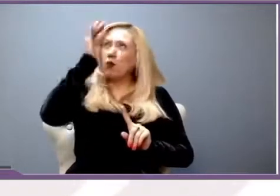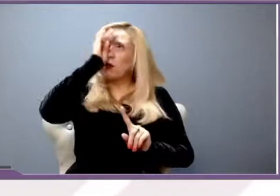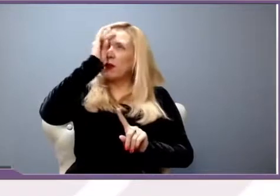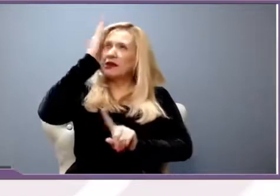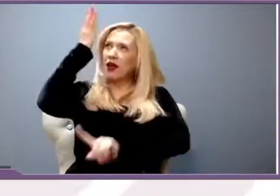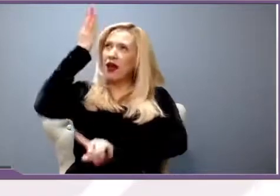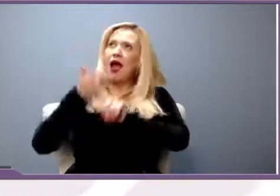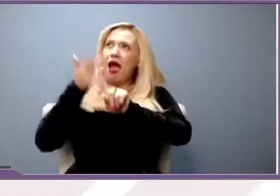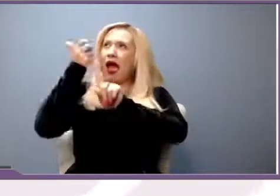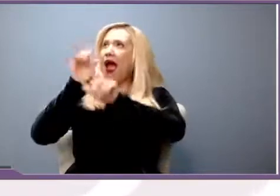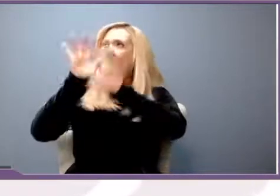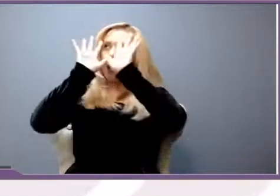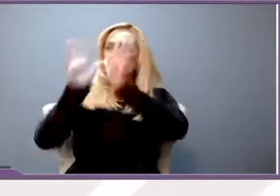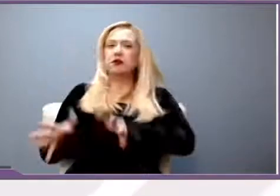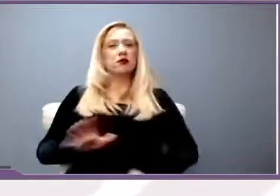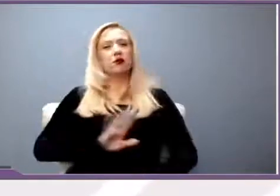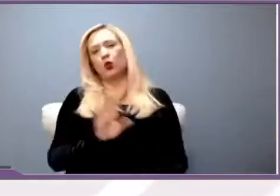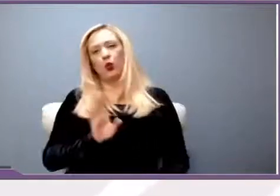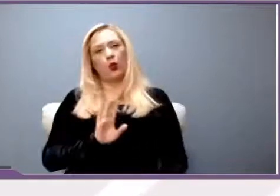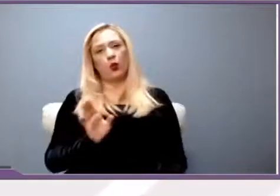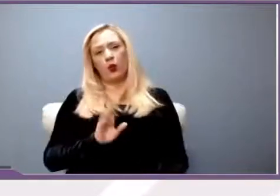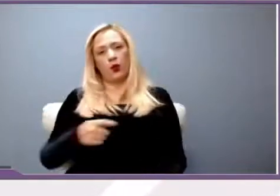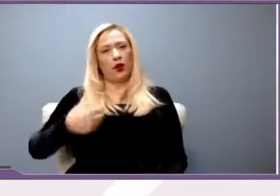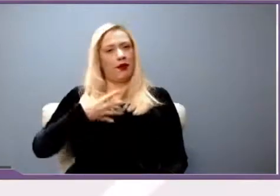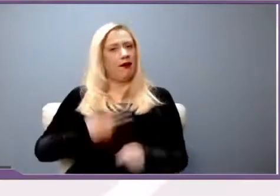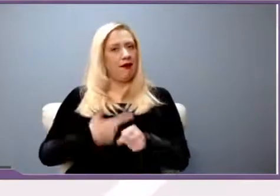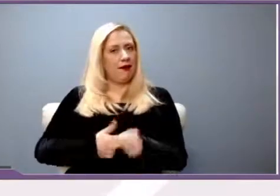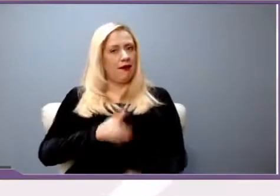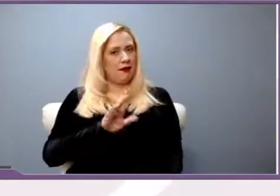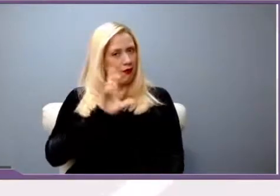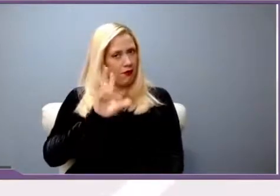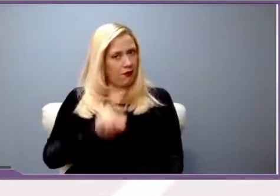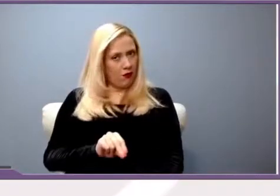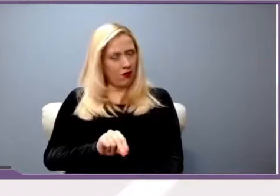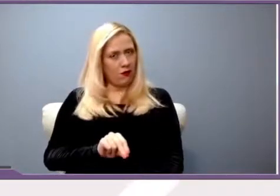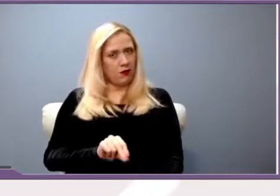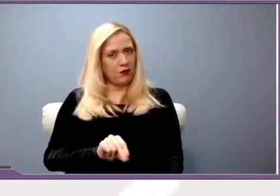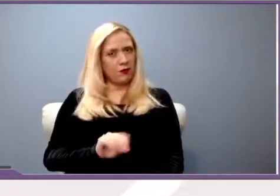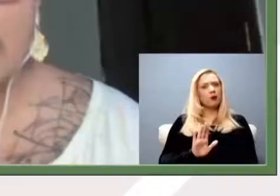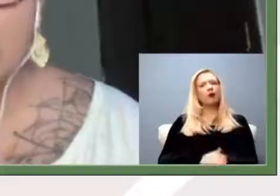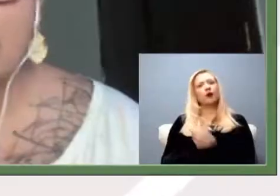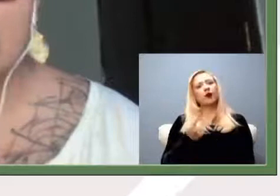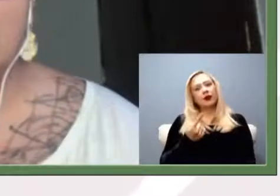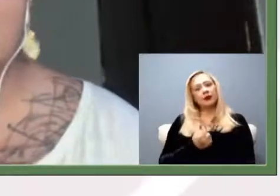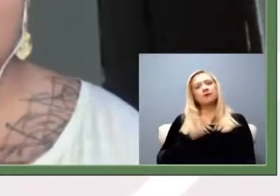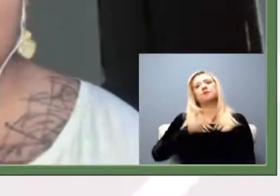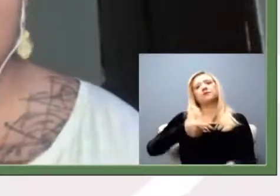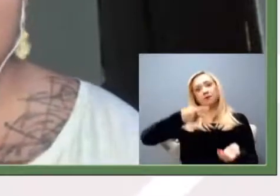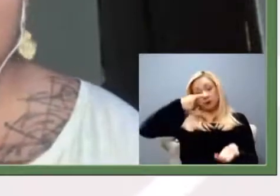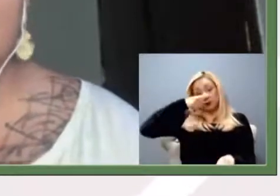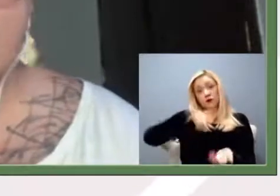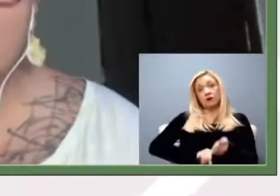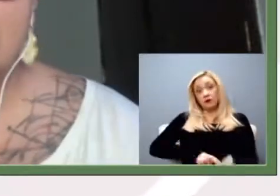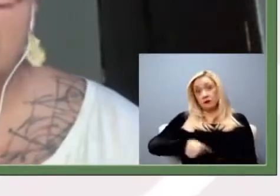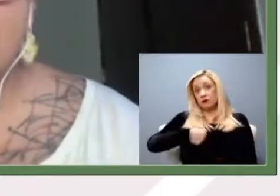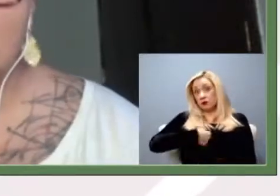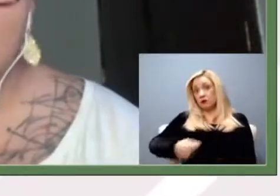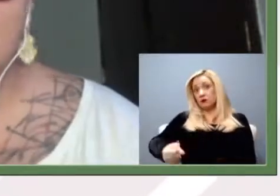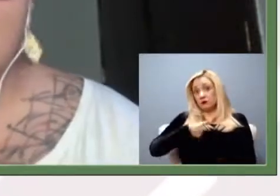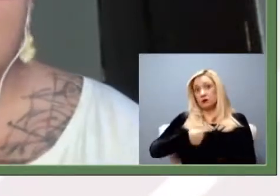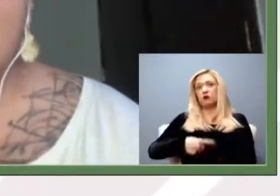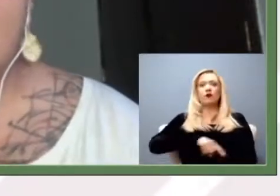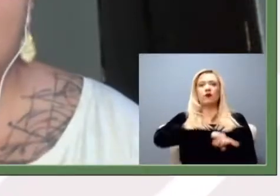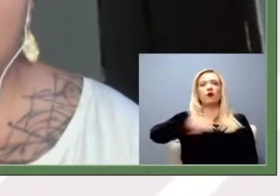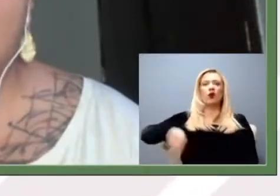prejuicio, no vernos como enfermas. Y digo no vernos porque esto también nos sucede a nivel interno, o sea, las personas gordas constantemente